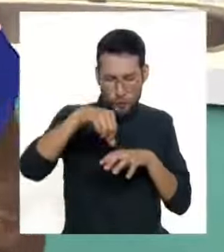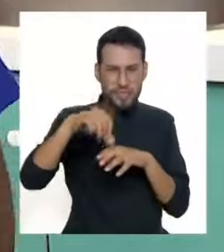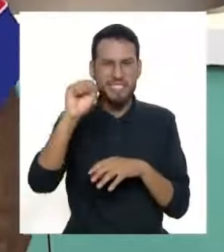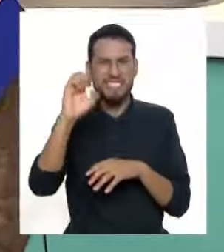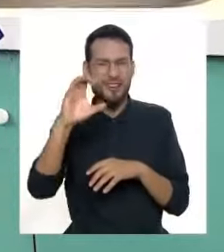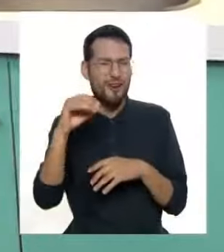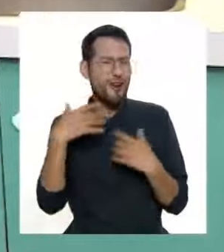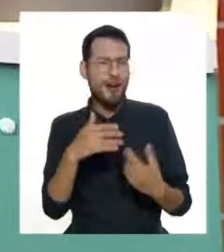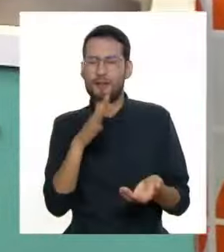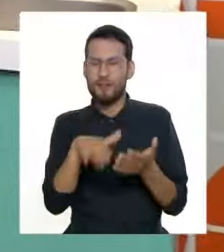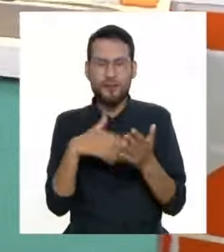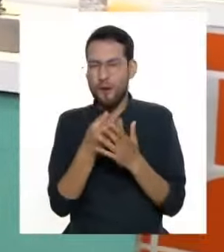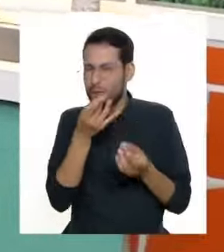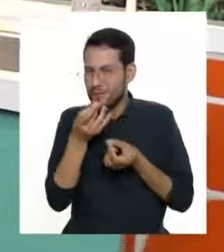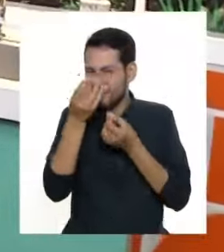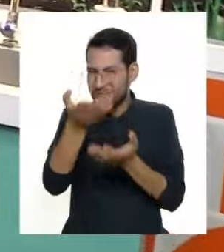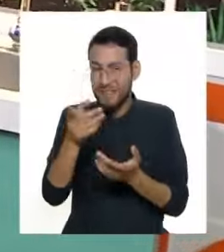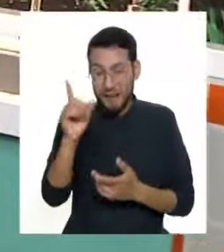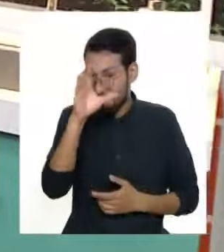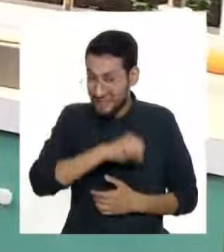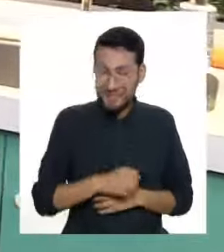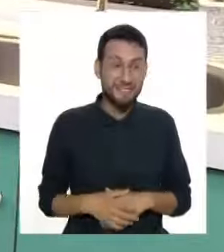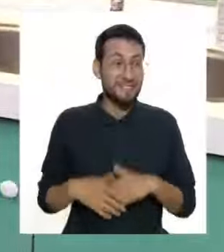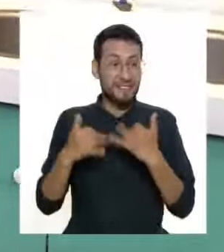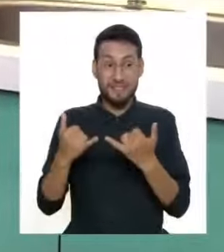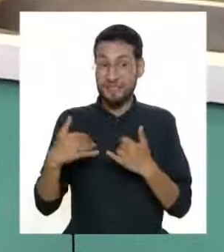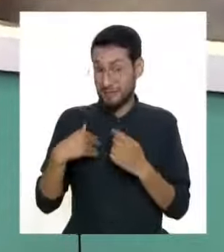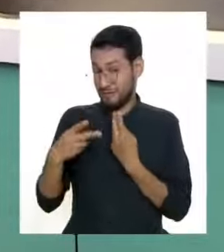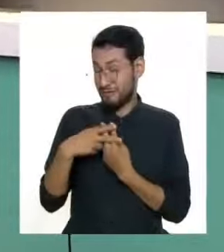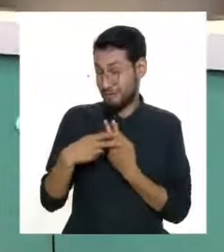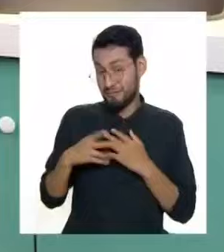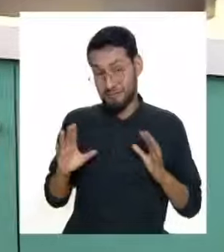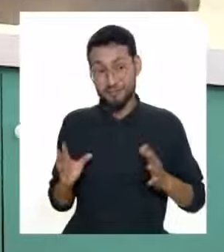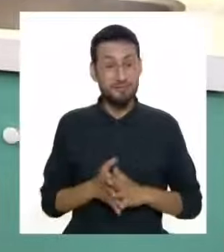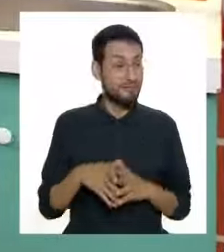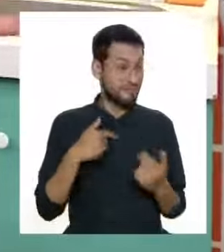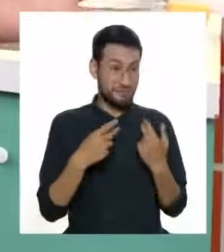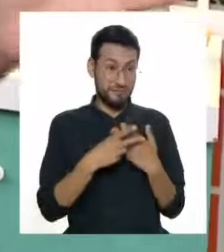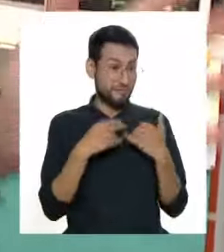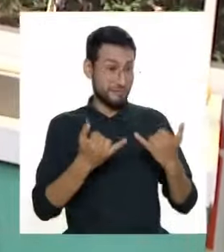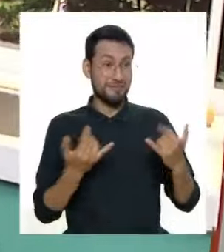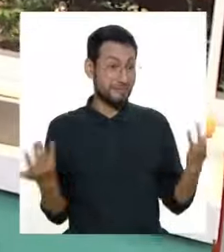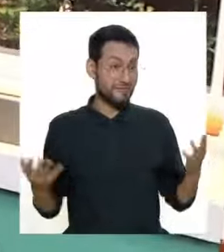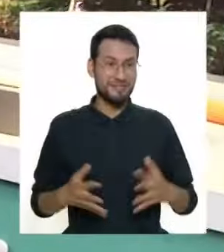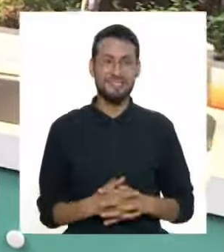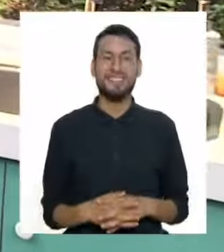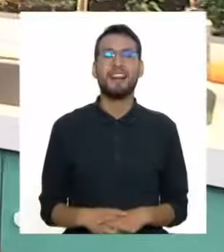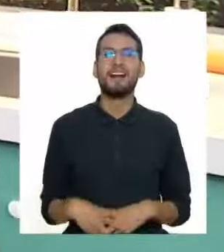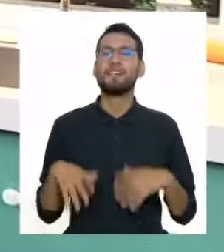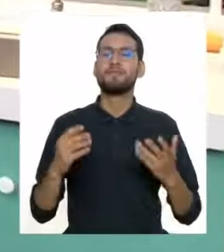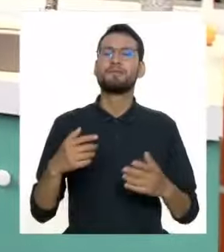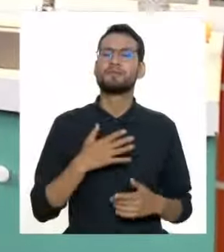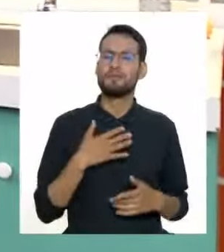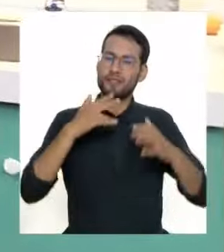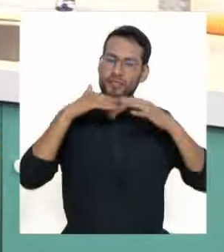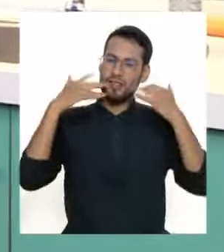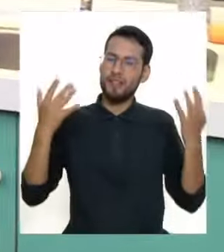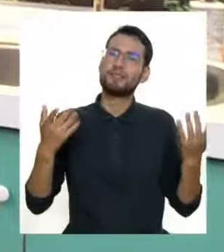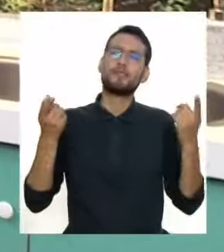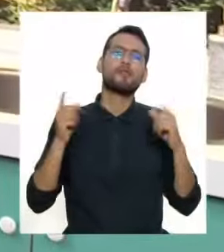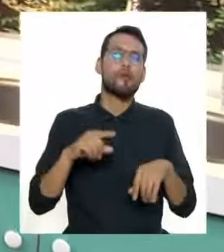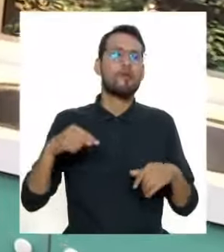que no se desconecten, ¿eh? Y bueno, voy a decir mi hashtag. Sí, por favor. Sí, claro, por una favor. Vez ya. Por favor. Claro, piso. Bueno, antes para mí la felicidad